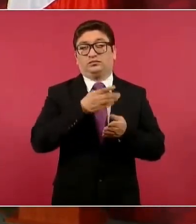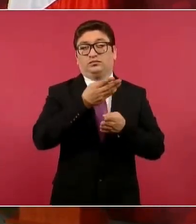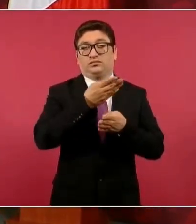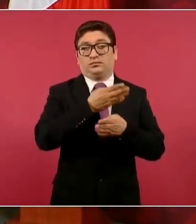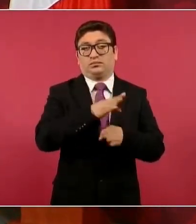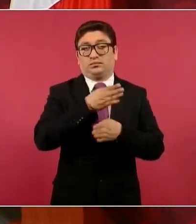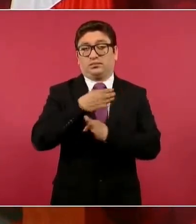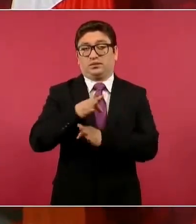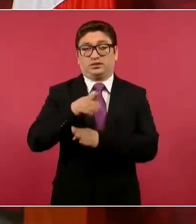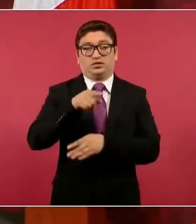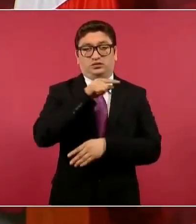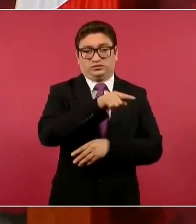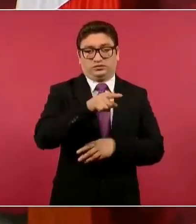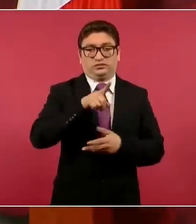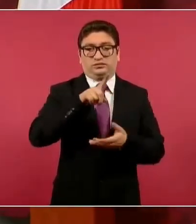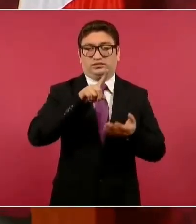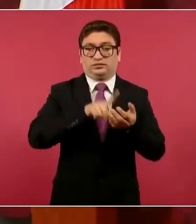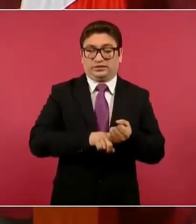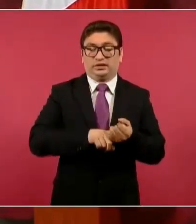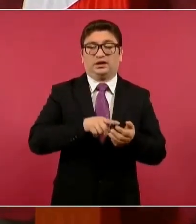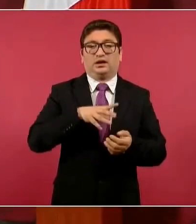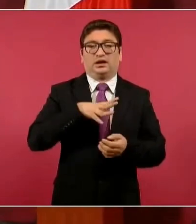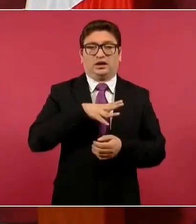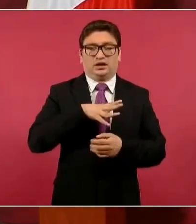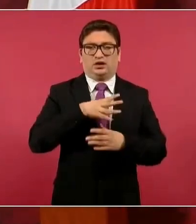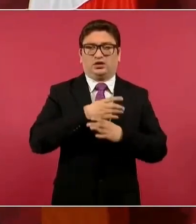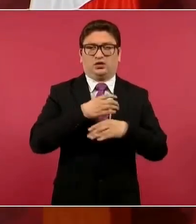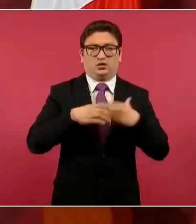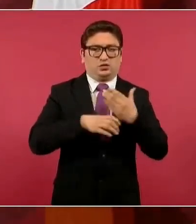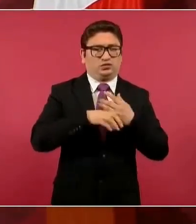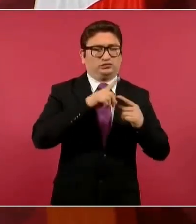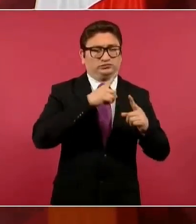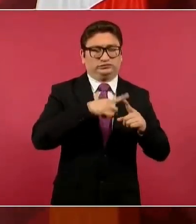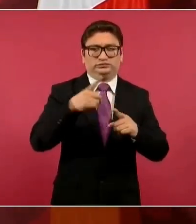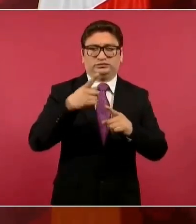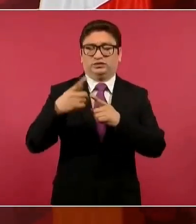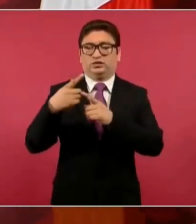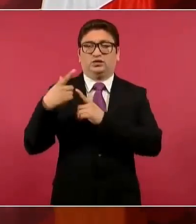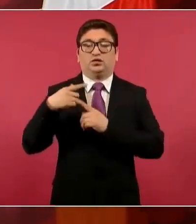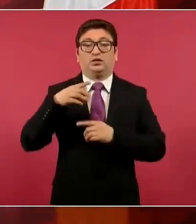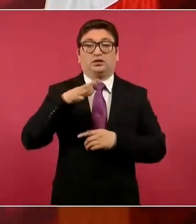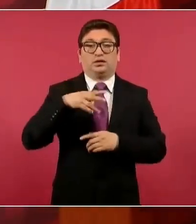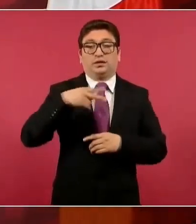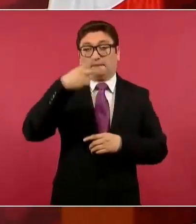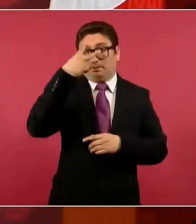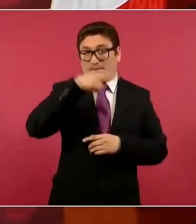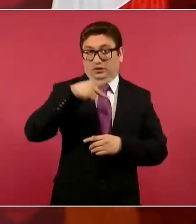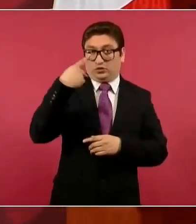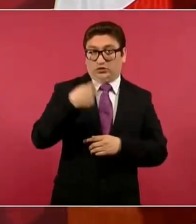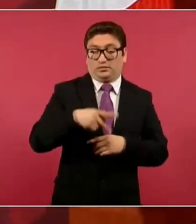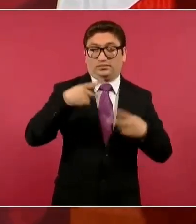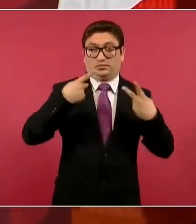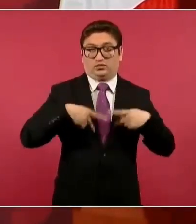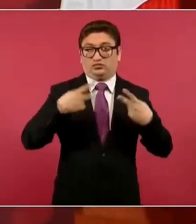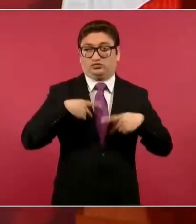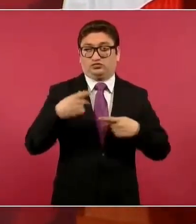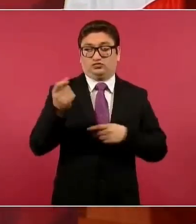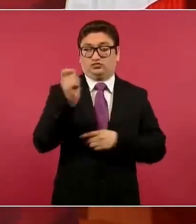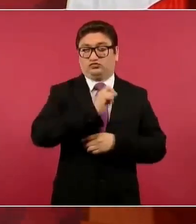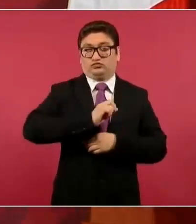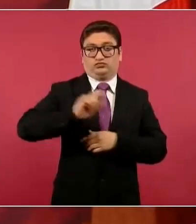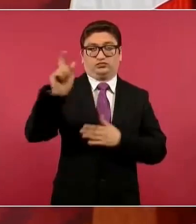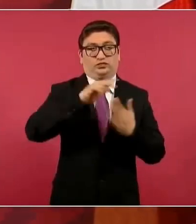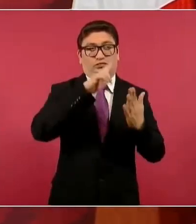todas las colecciones de los grandes pintores de México que tenían los bancos